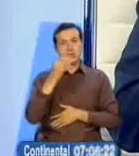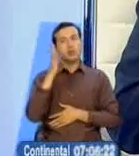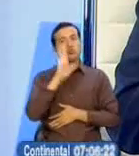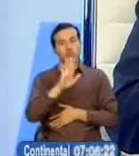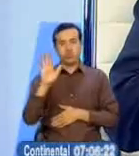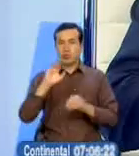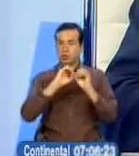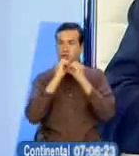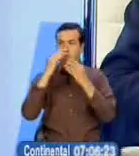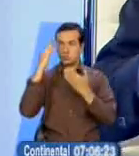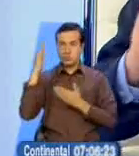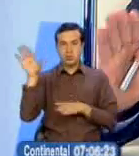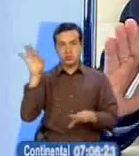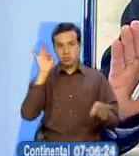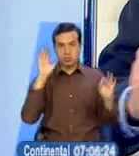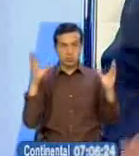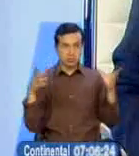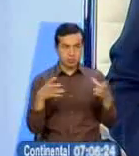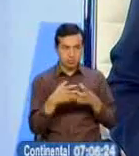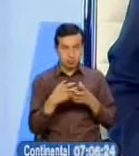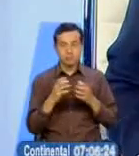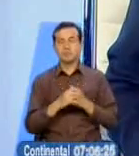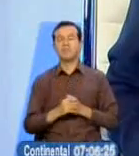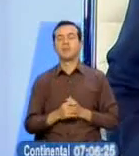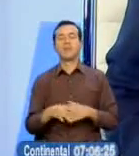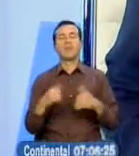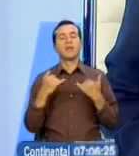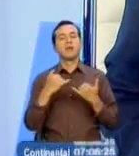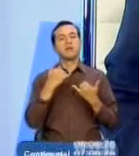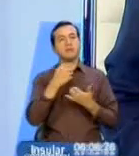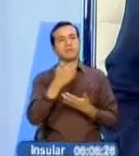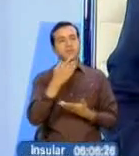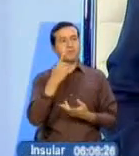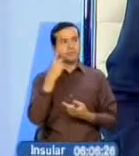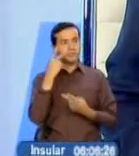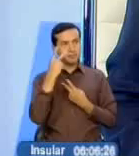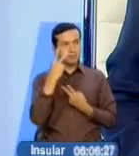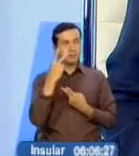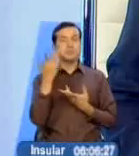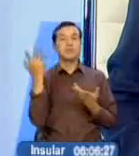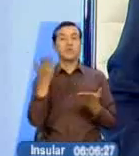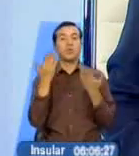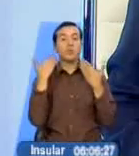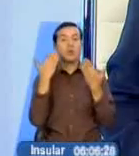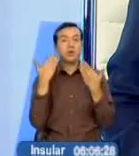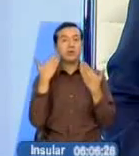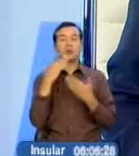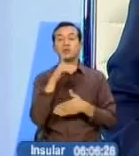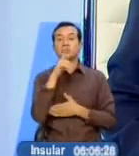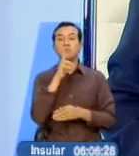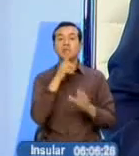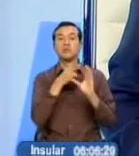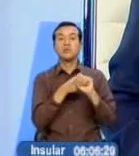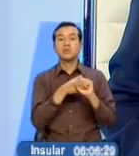sus respectivas organizaciones políticas. Pero es momento de pensamiento crítico. Tenemos en los estudios de Guayaquil la presencia de